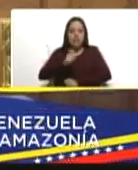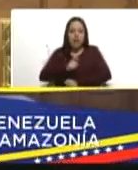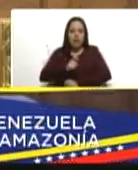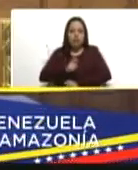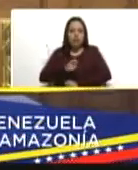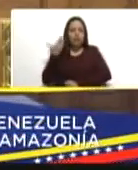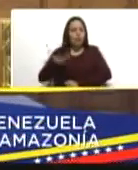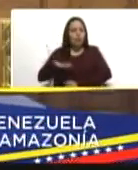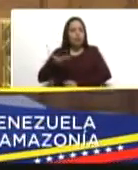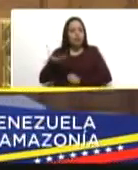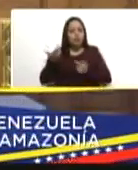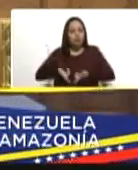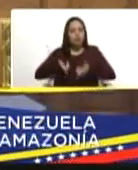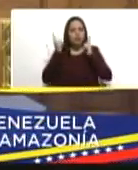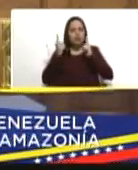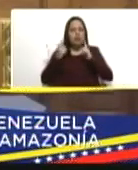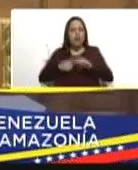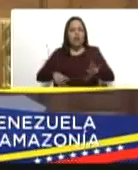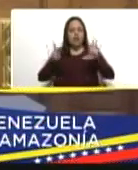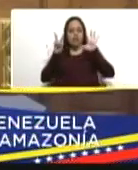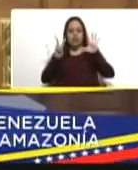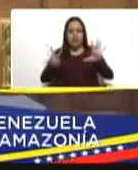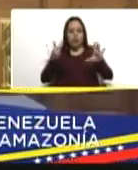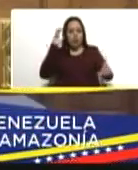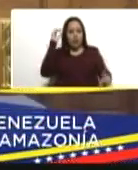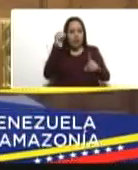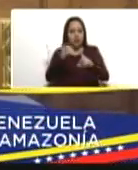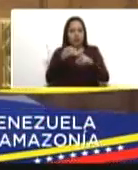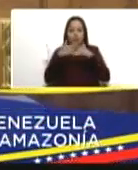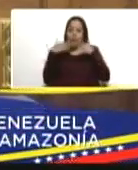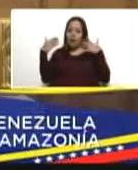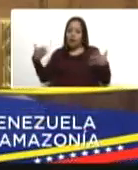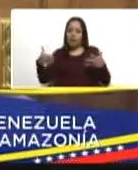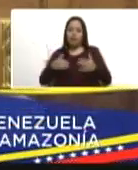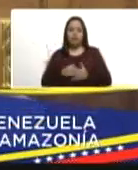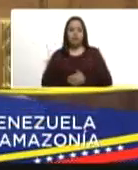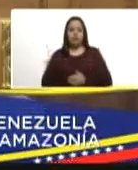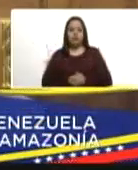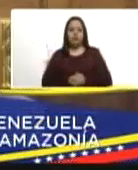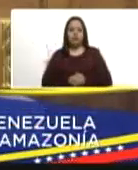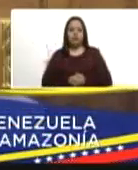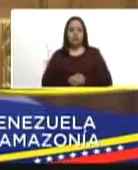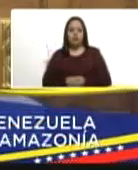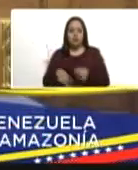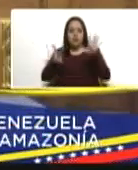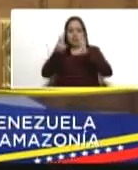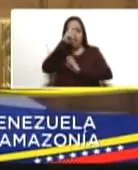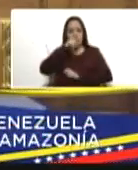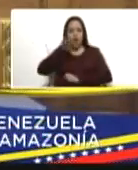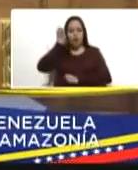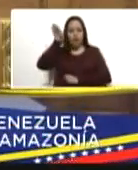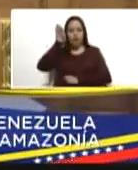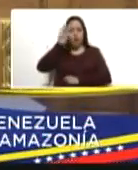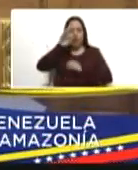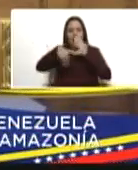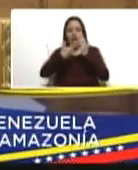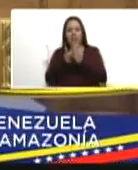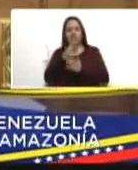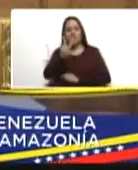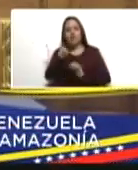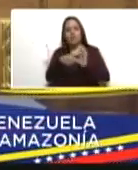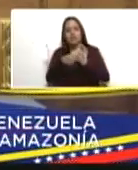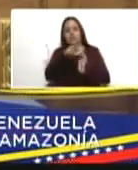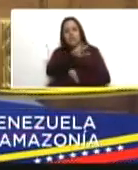posibles siete metas grandiosas para los s años futuros hacia el